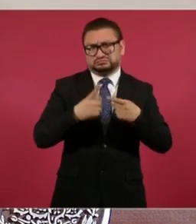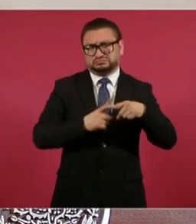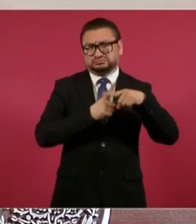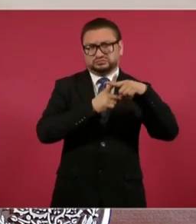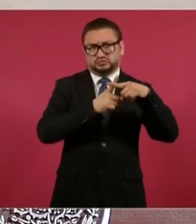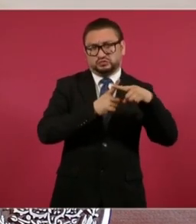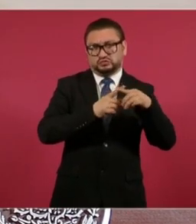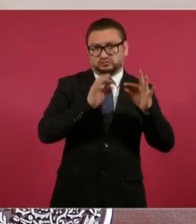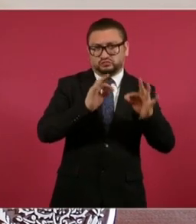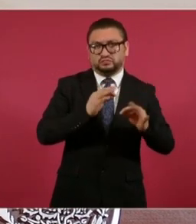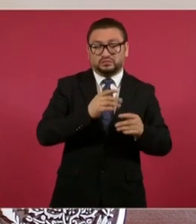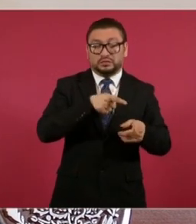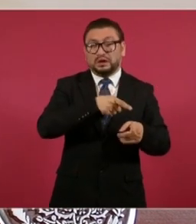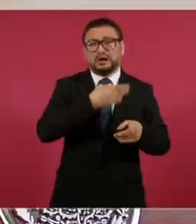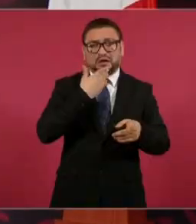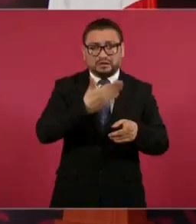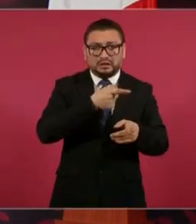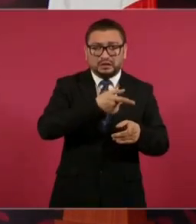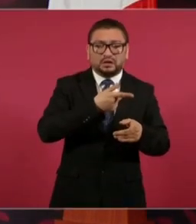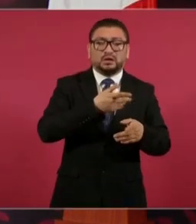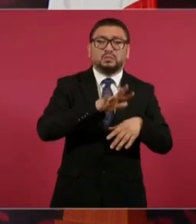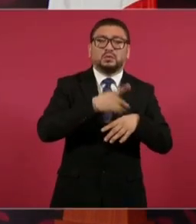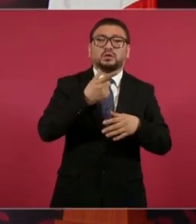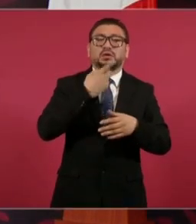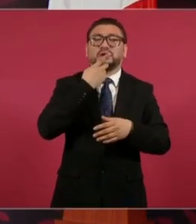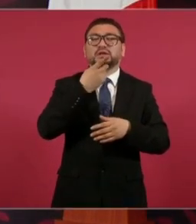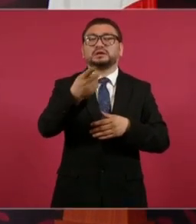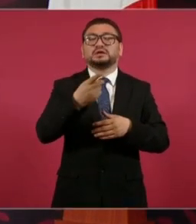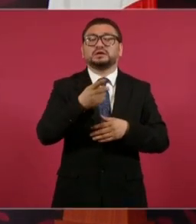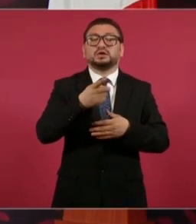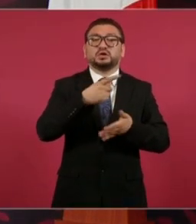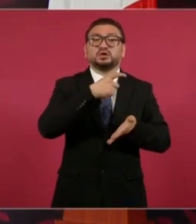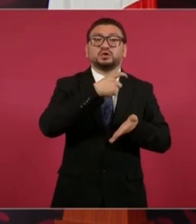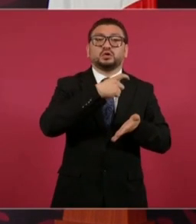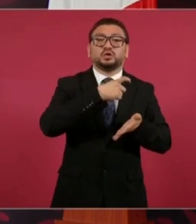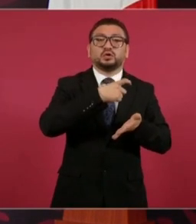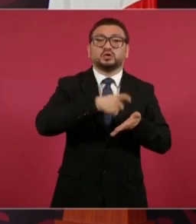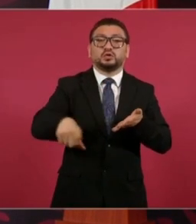bueno hablando que se compraron 45